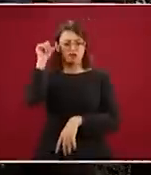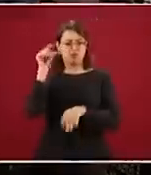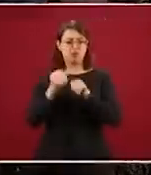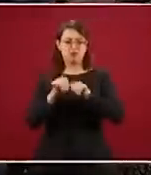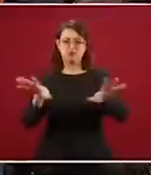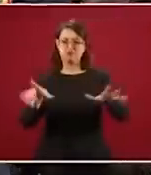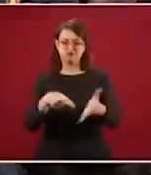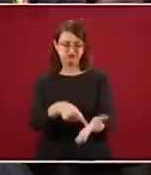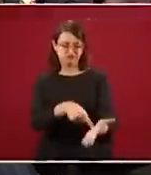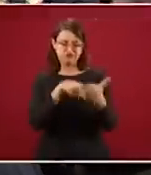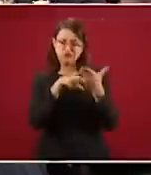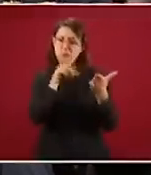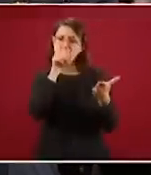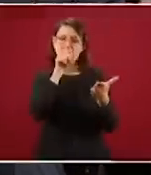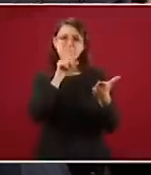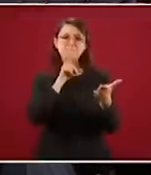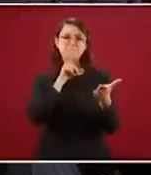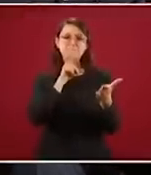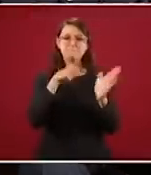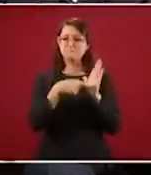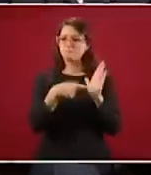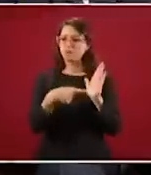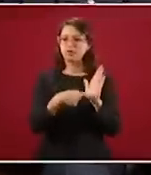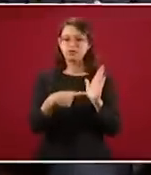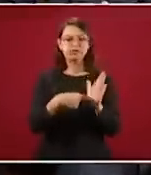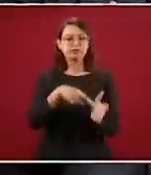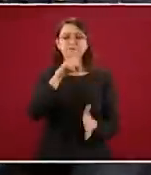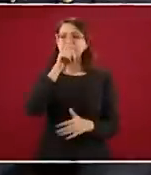la realidad, no tienen